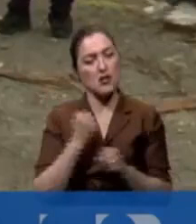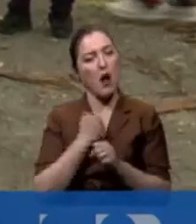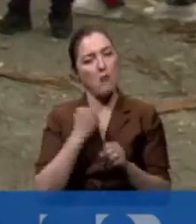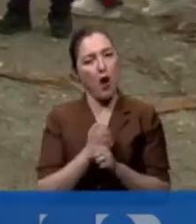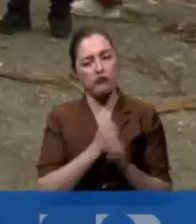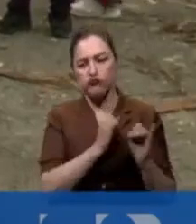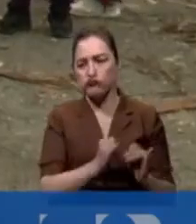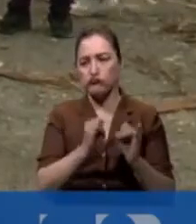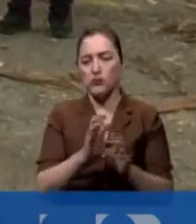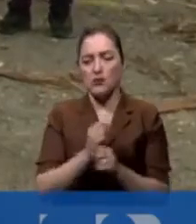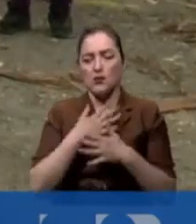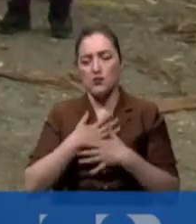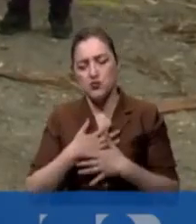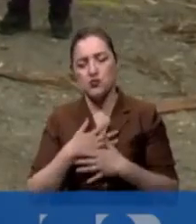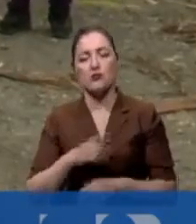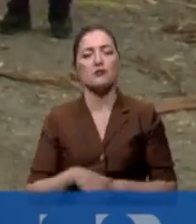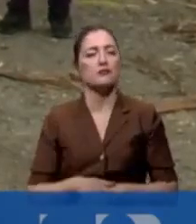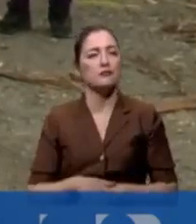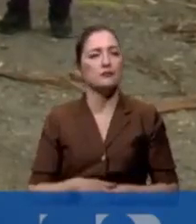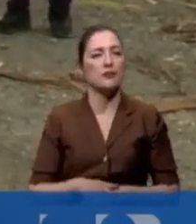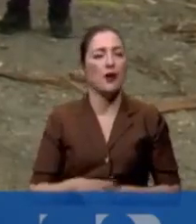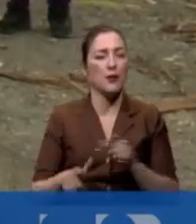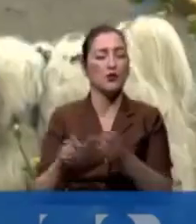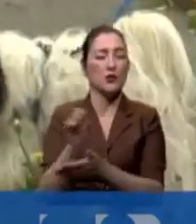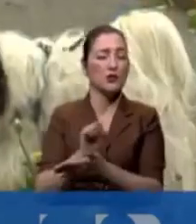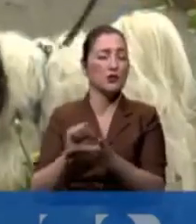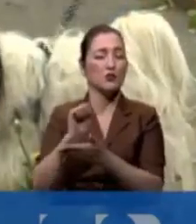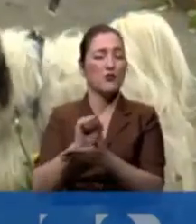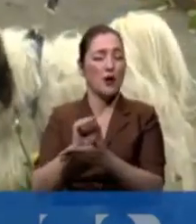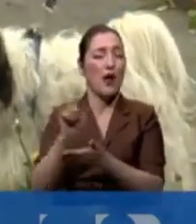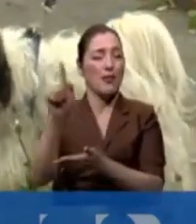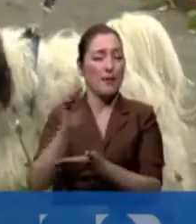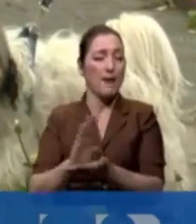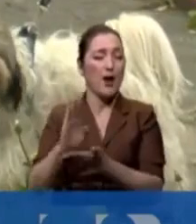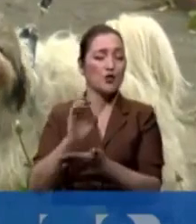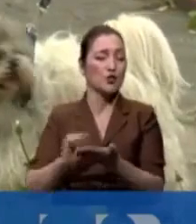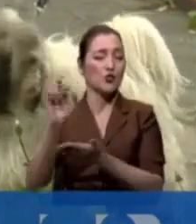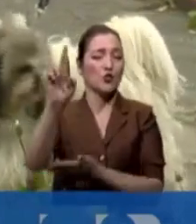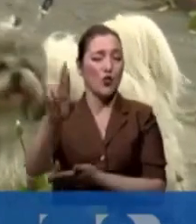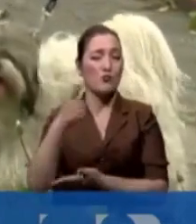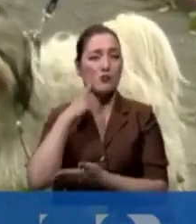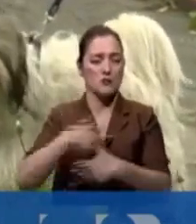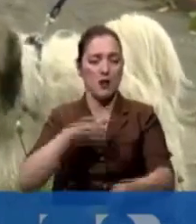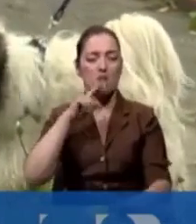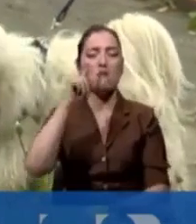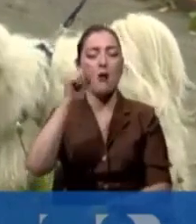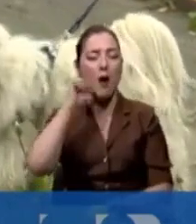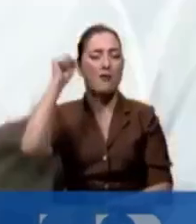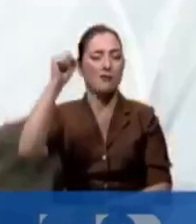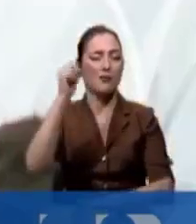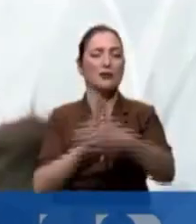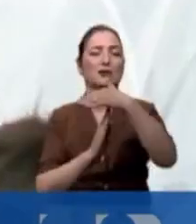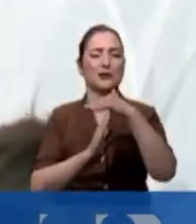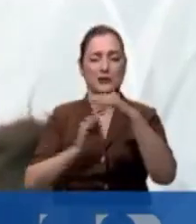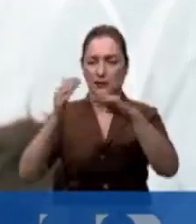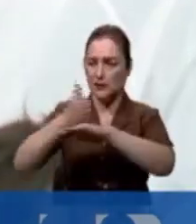seguridad. A la par de este evento, moradores de Solanda, al sur de la capital, realizaron una marcha pacífica. El objetivo de la misma fue llamar la atención